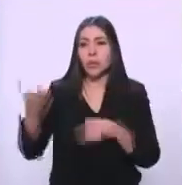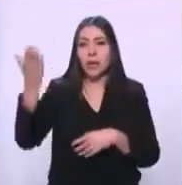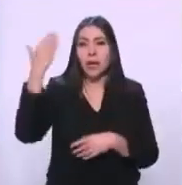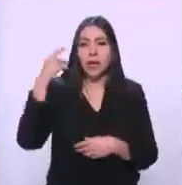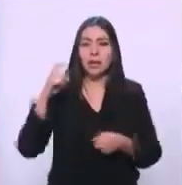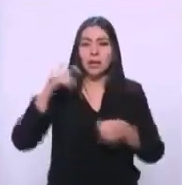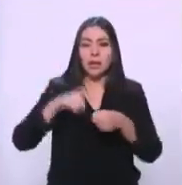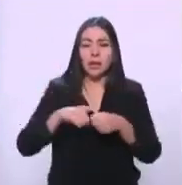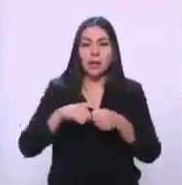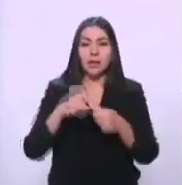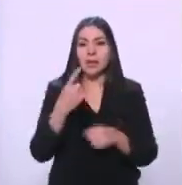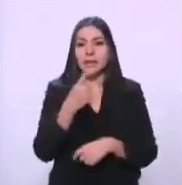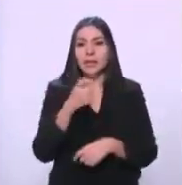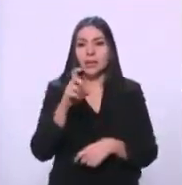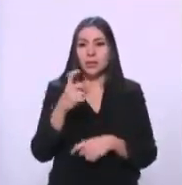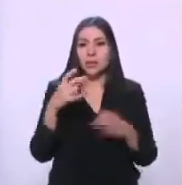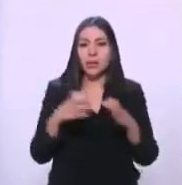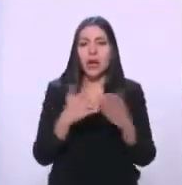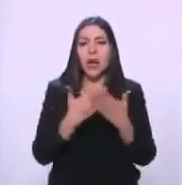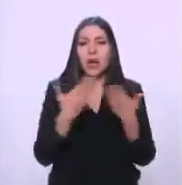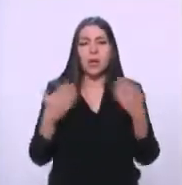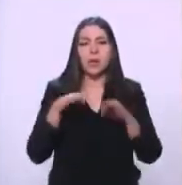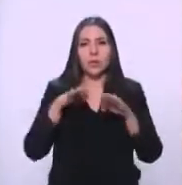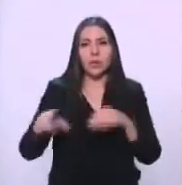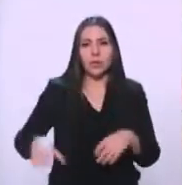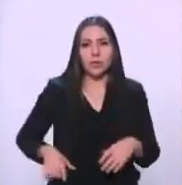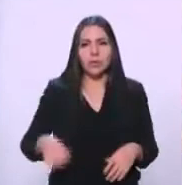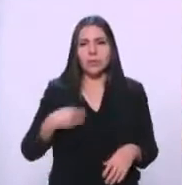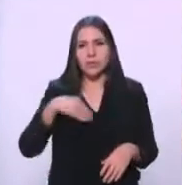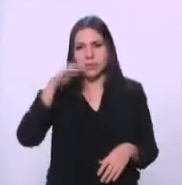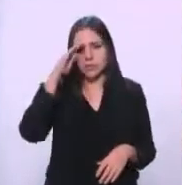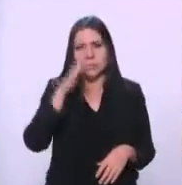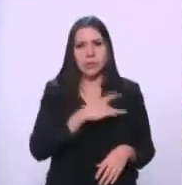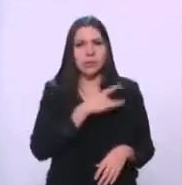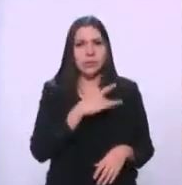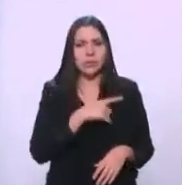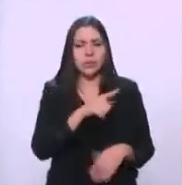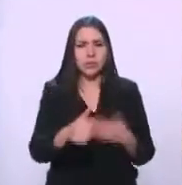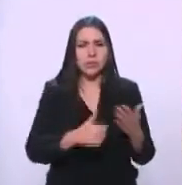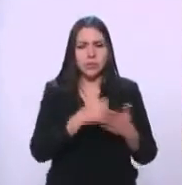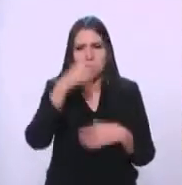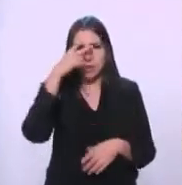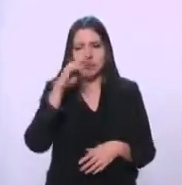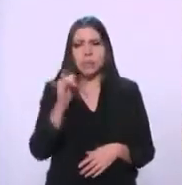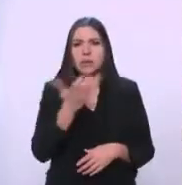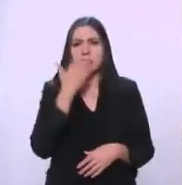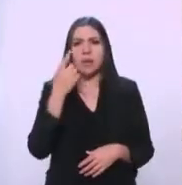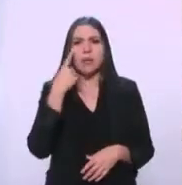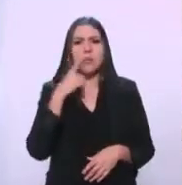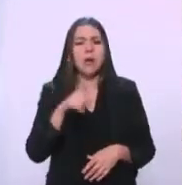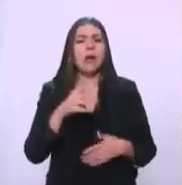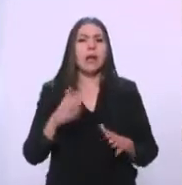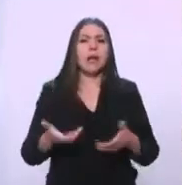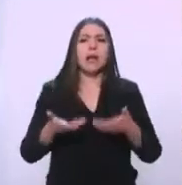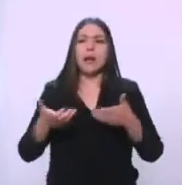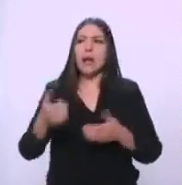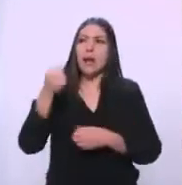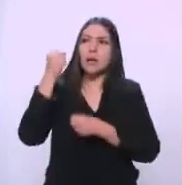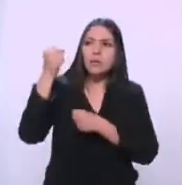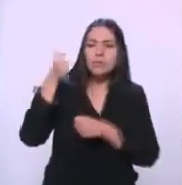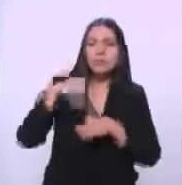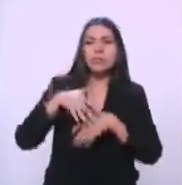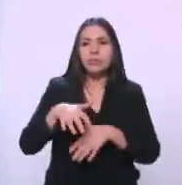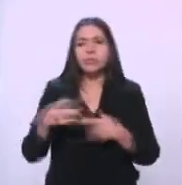en el 132, pero además no solo eso, o sea, sí creo que en la Ciudad de México hay una larga tradición de hacer política en la calle y de manifestarse y de